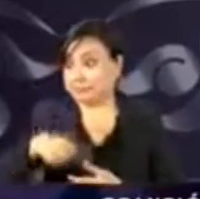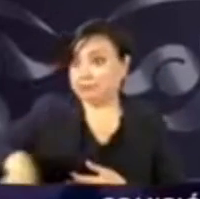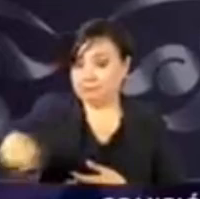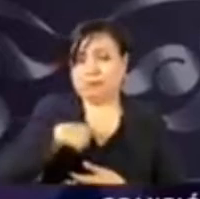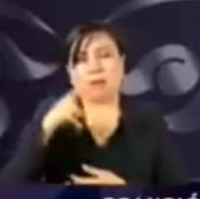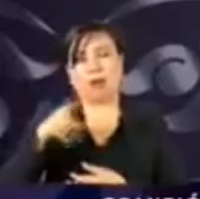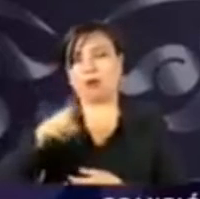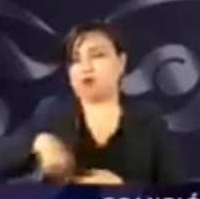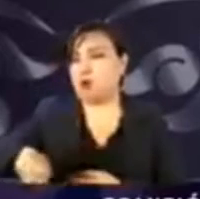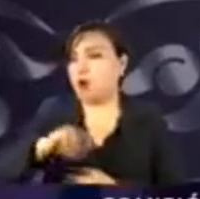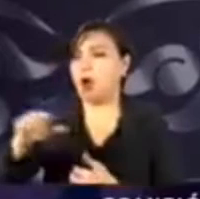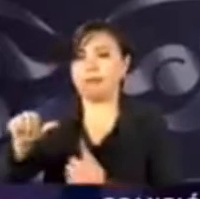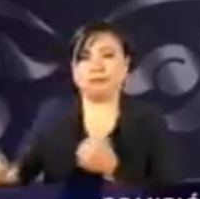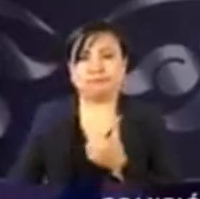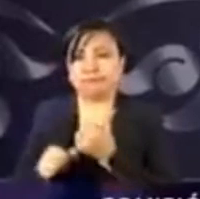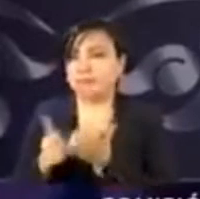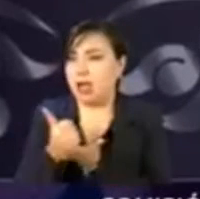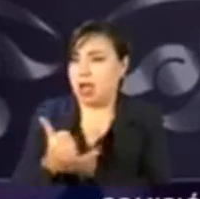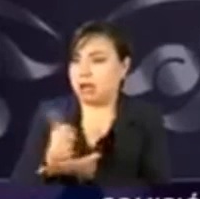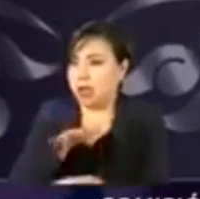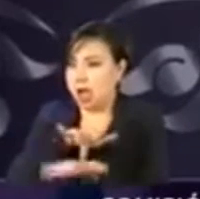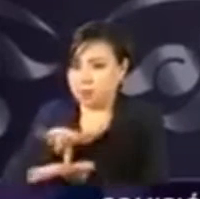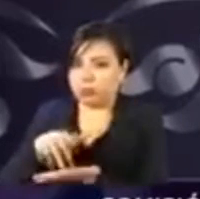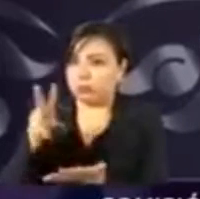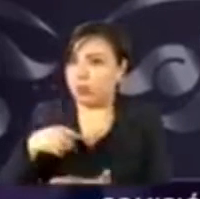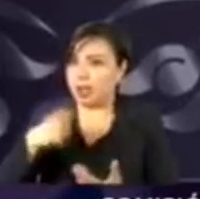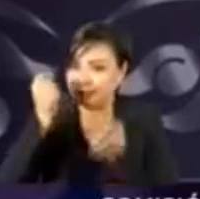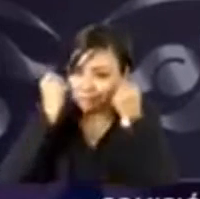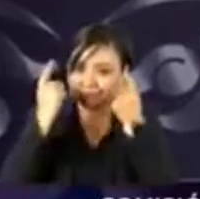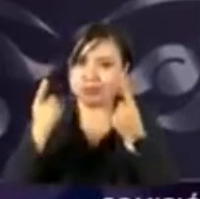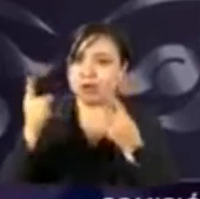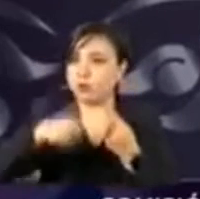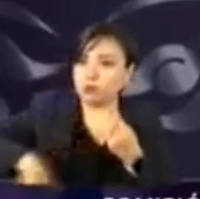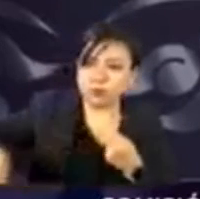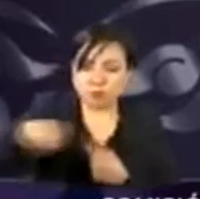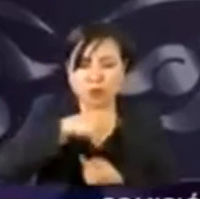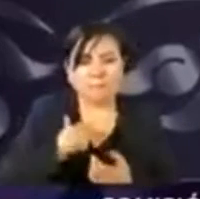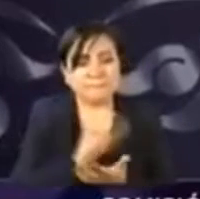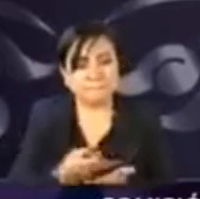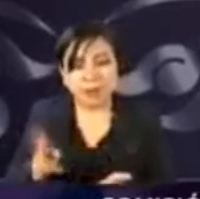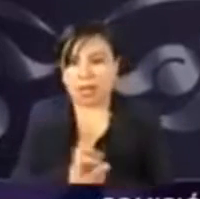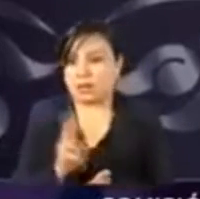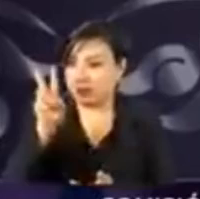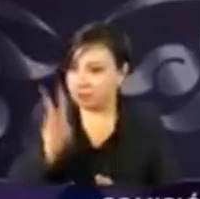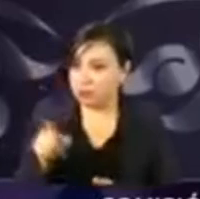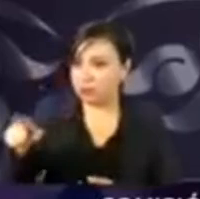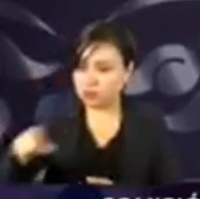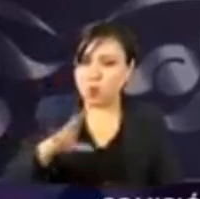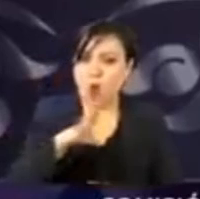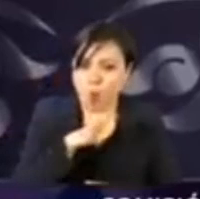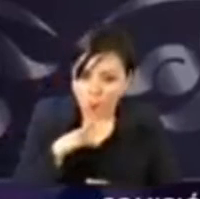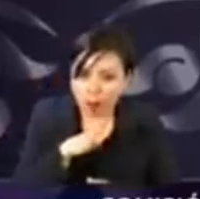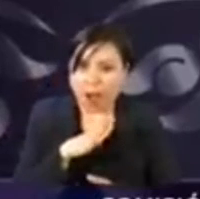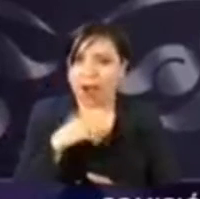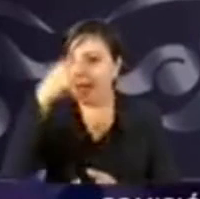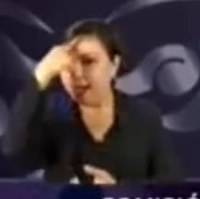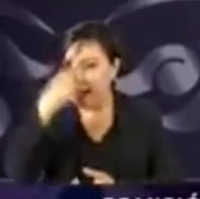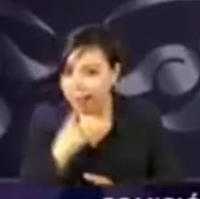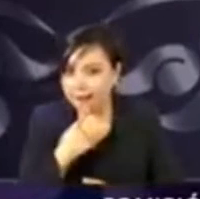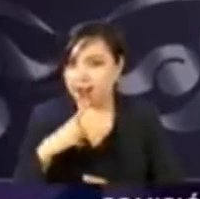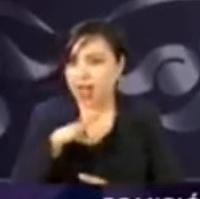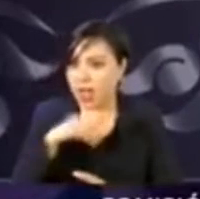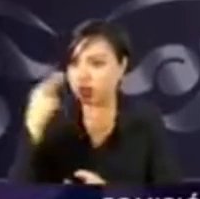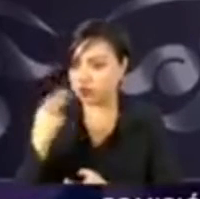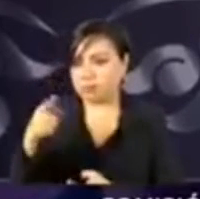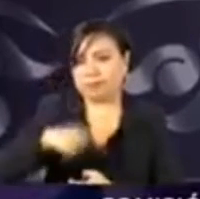nuestra plena solidaridad. Son héroes, son heroínas con rostro, con nombre, y no